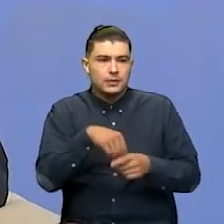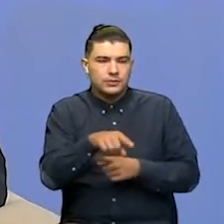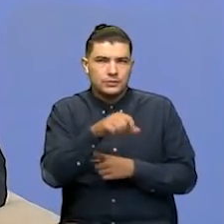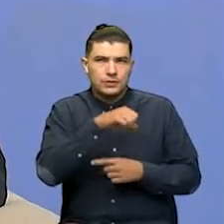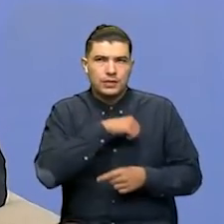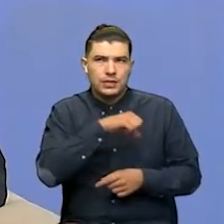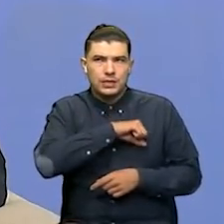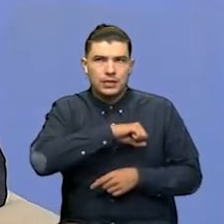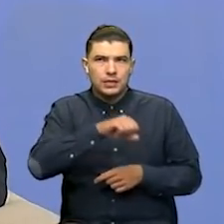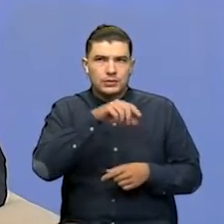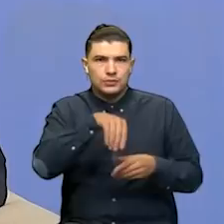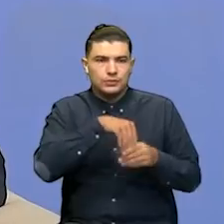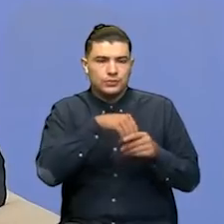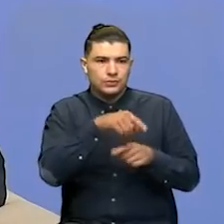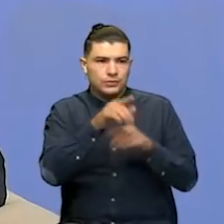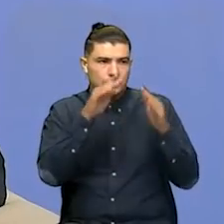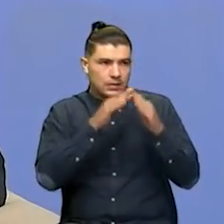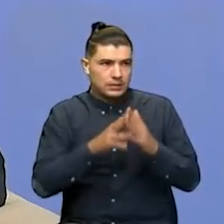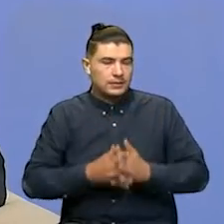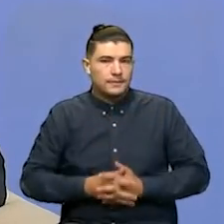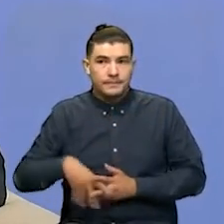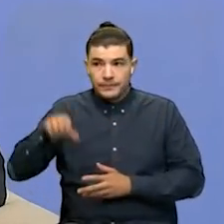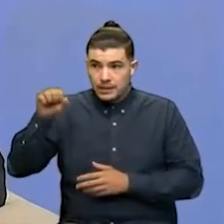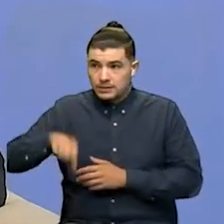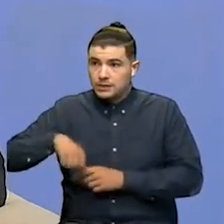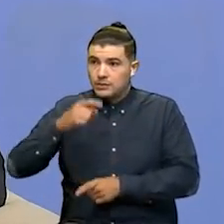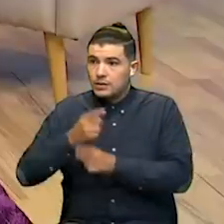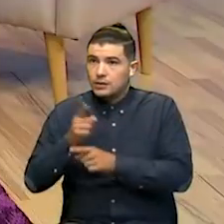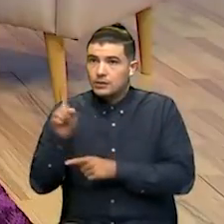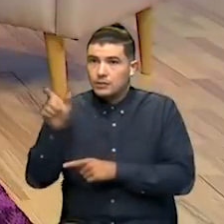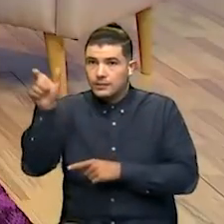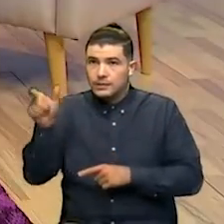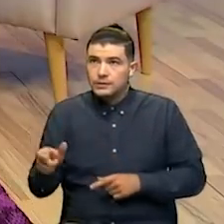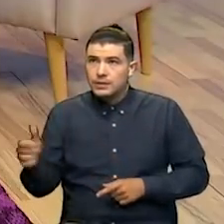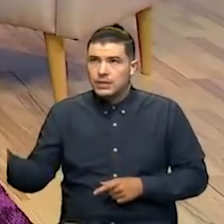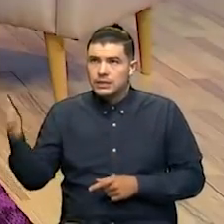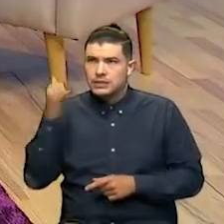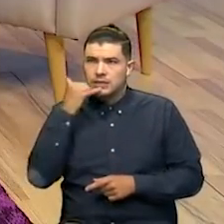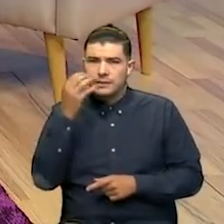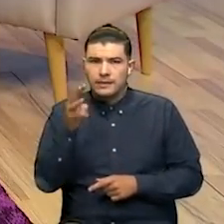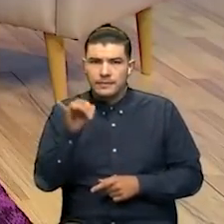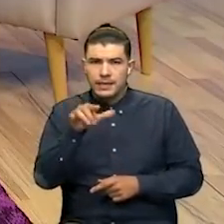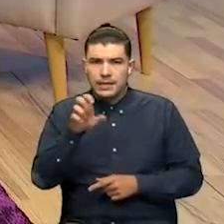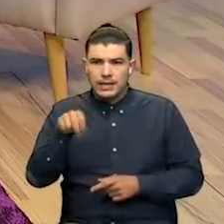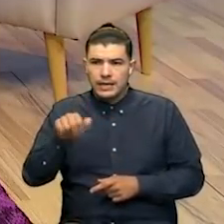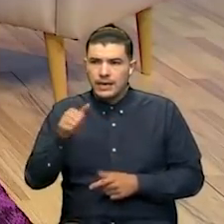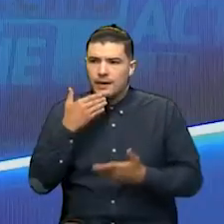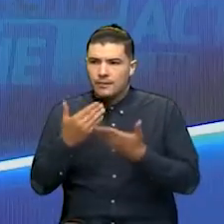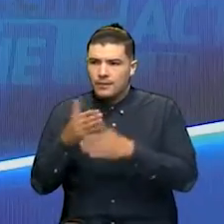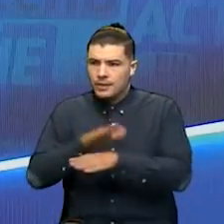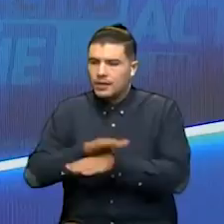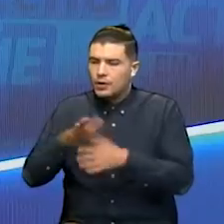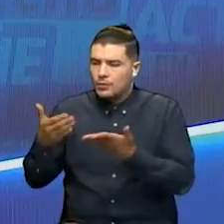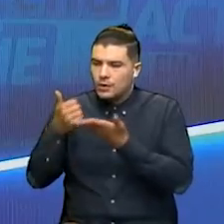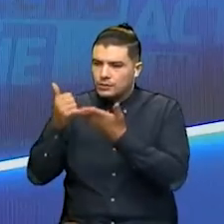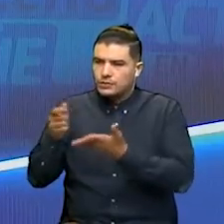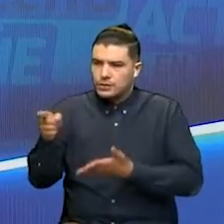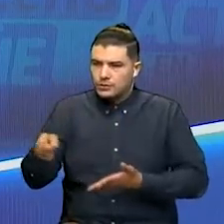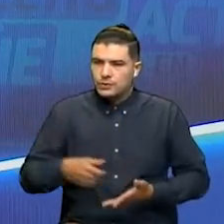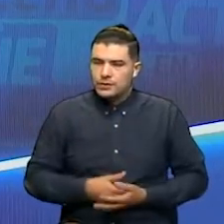pues derecho sobre eso, sobre ese bien. Muy bien, vamos con llamada de televidente, Milena Guzmán, muy buenas tardes, ¿cómo podemos